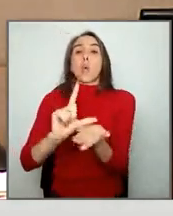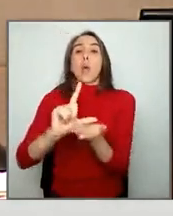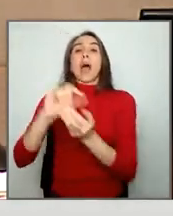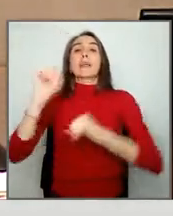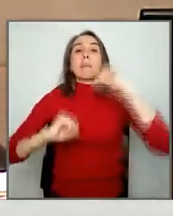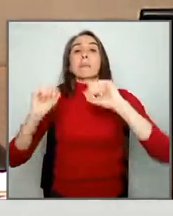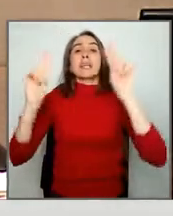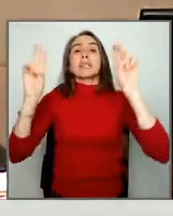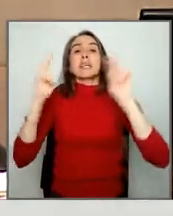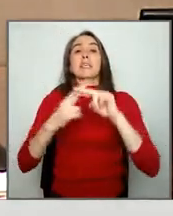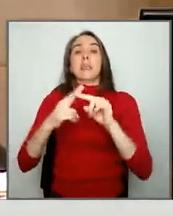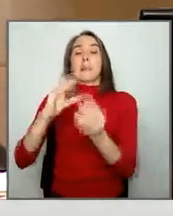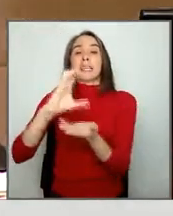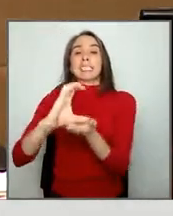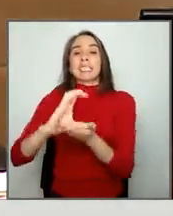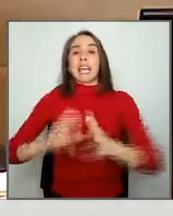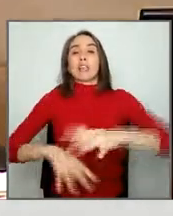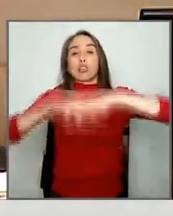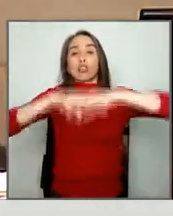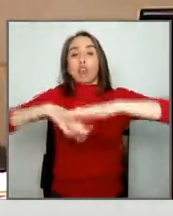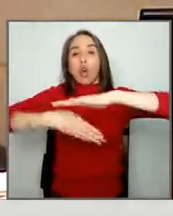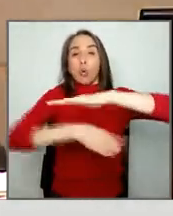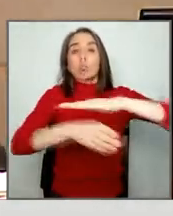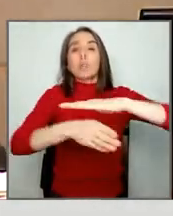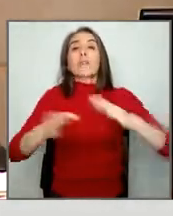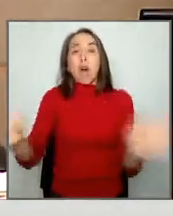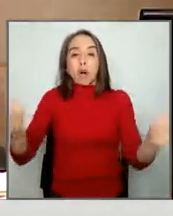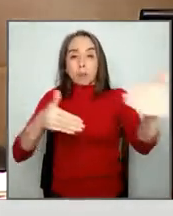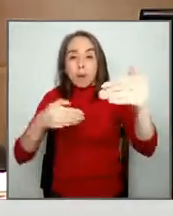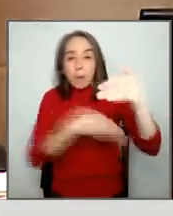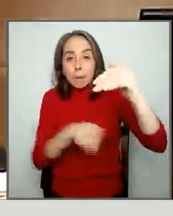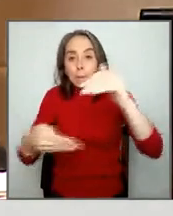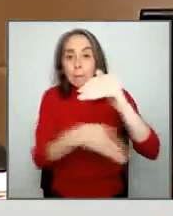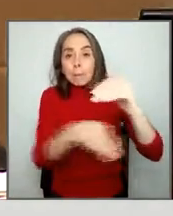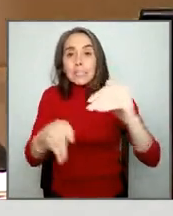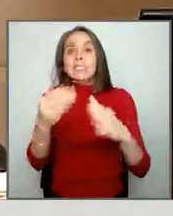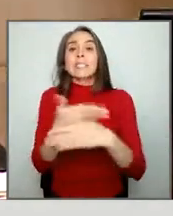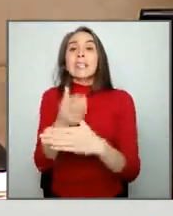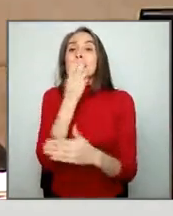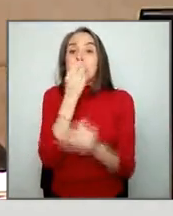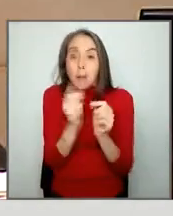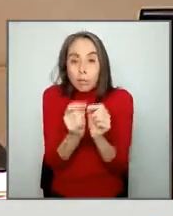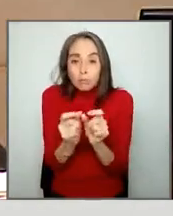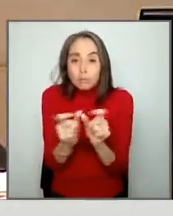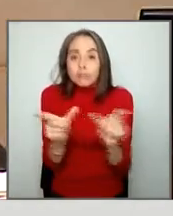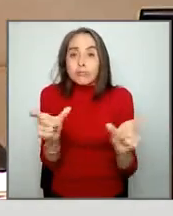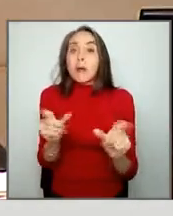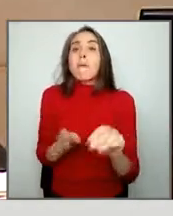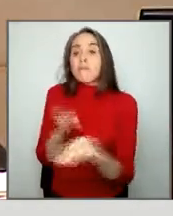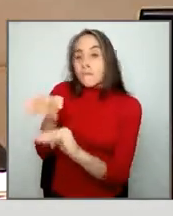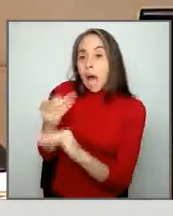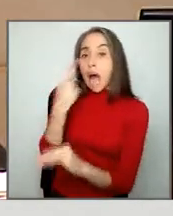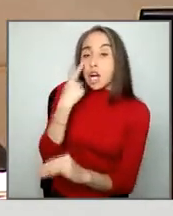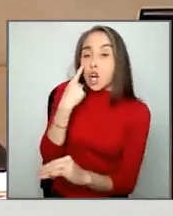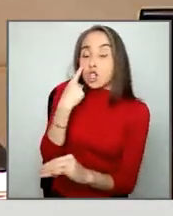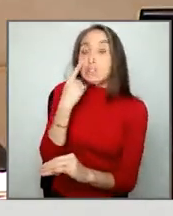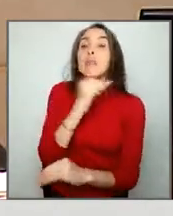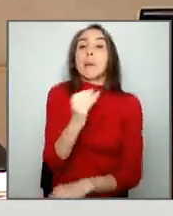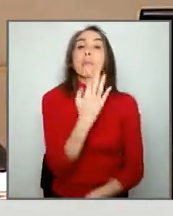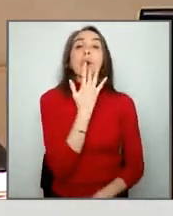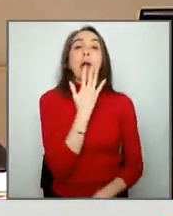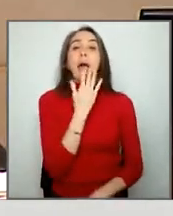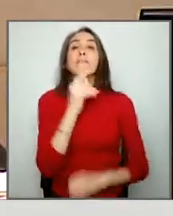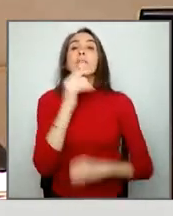yo los invito a conocer a estudiar para hablar con conocimiento de causa y toda indicación vinculada a presidenta la salmonicultura